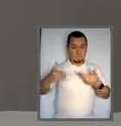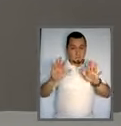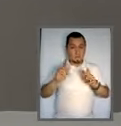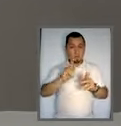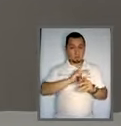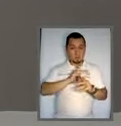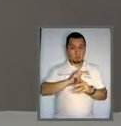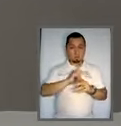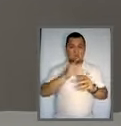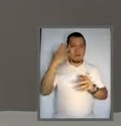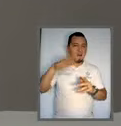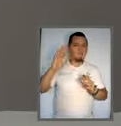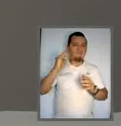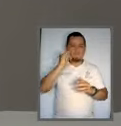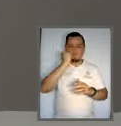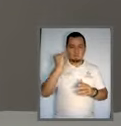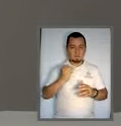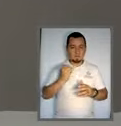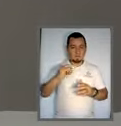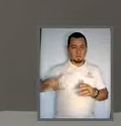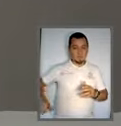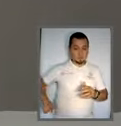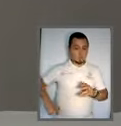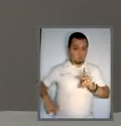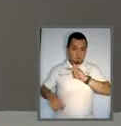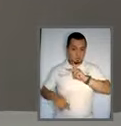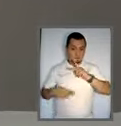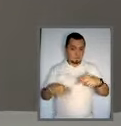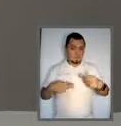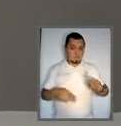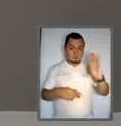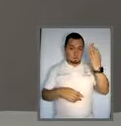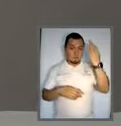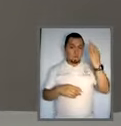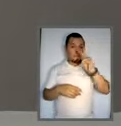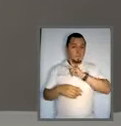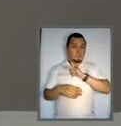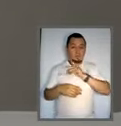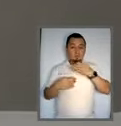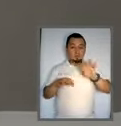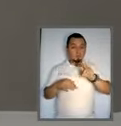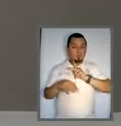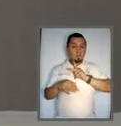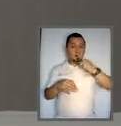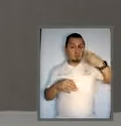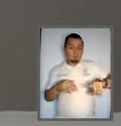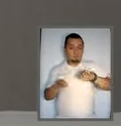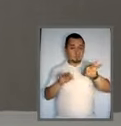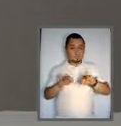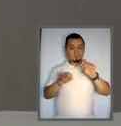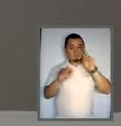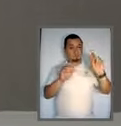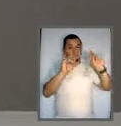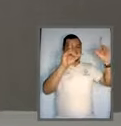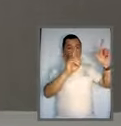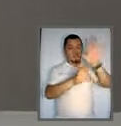nuestro patrón sustituto en este caso es el gobernador del estado para los trabajadores federalizados. Pero inclusive en la pantalla podemos observar